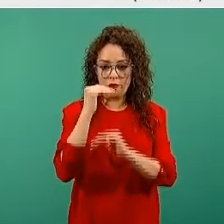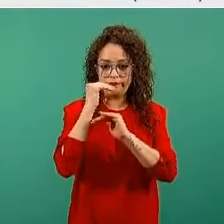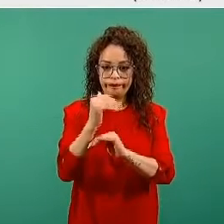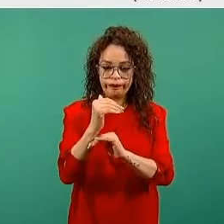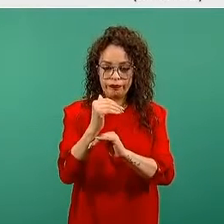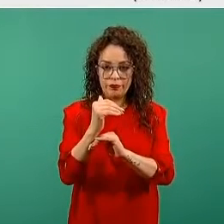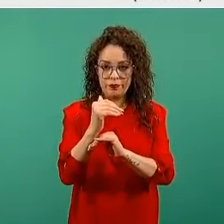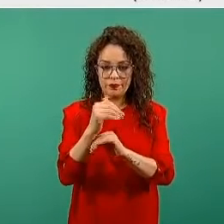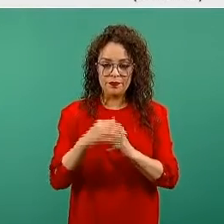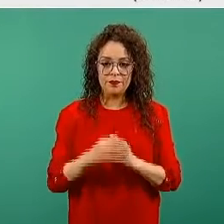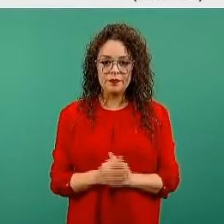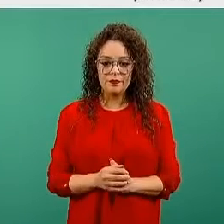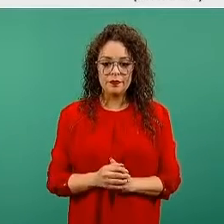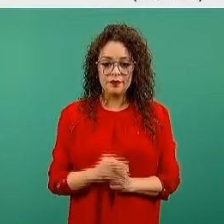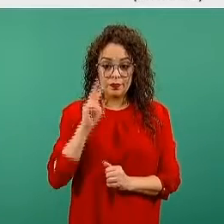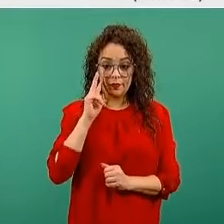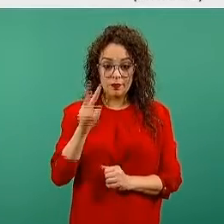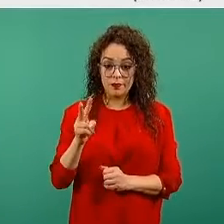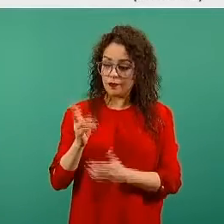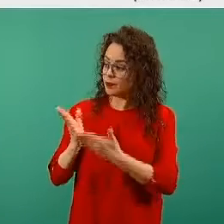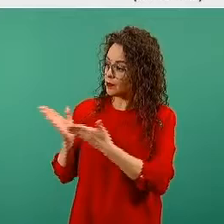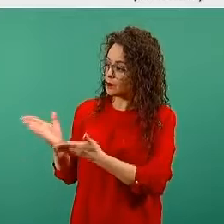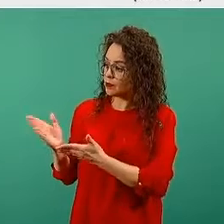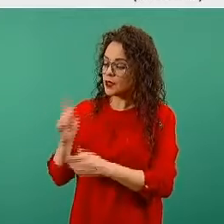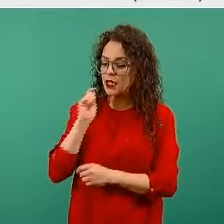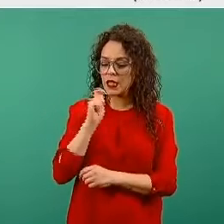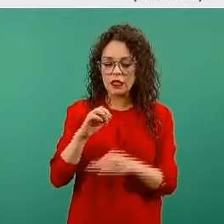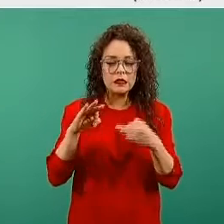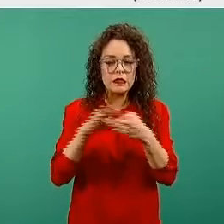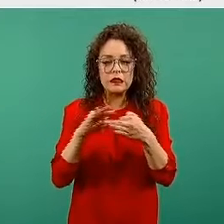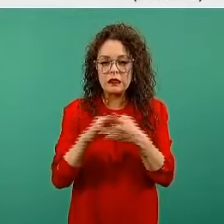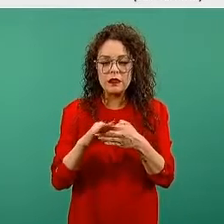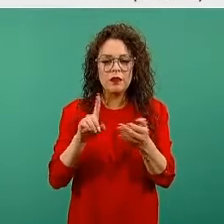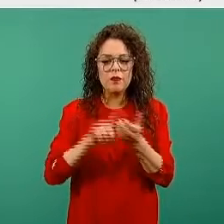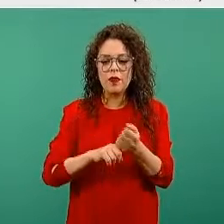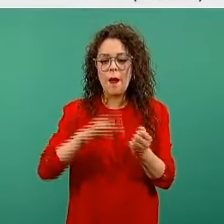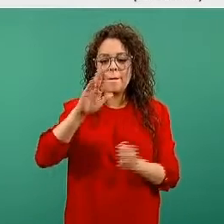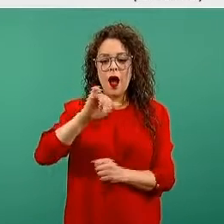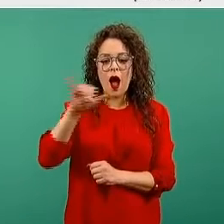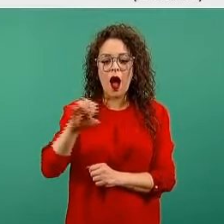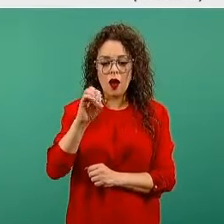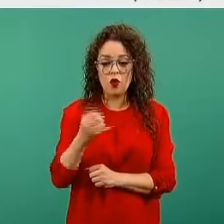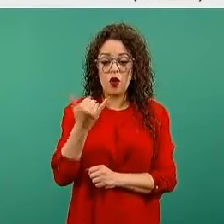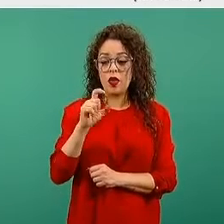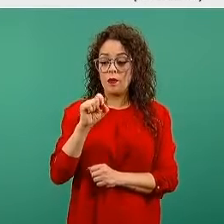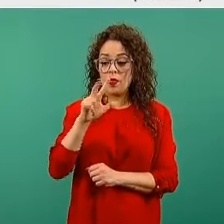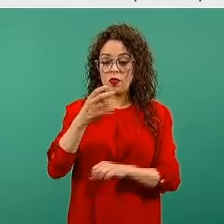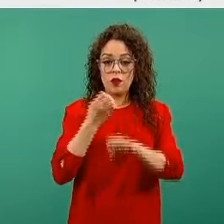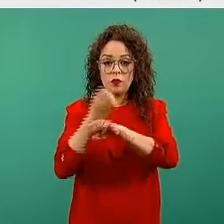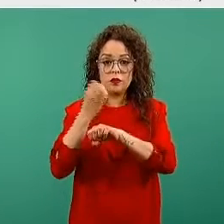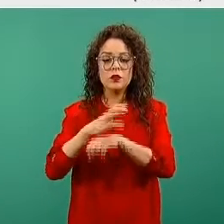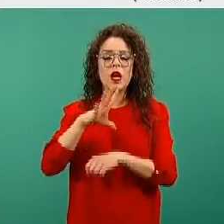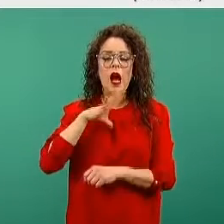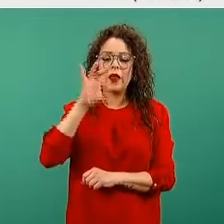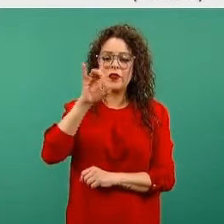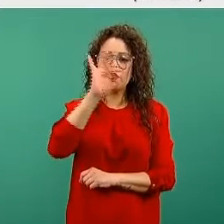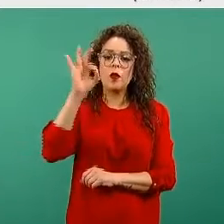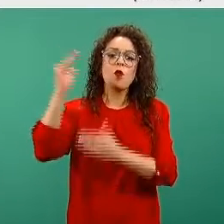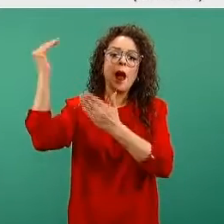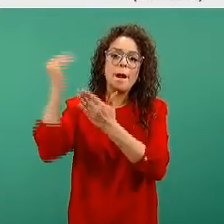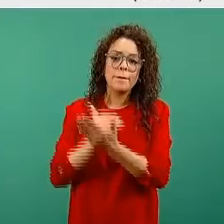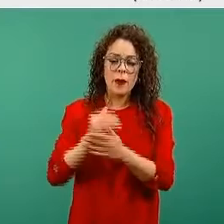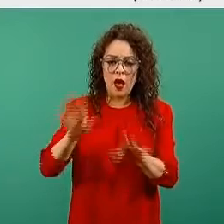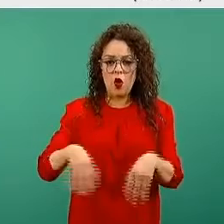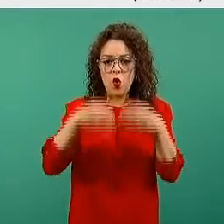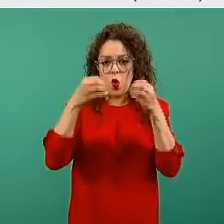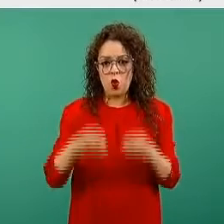muchas de ellas están inclusive pegadas al rango bajo y 28 entidades tienen menos del 30% de ocupación a